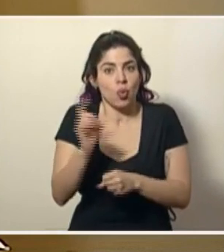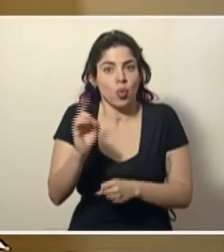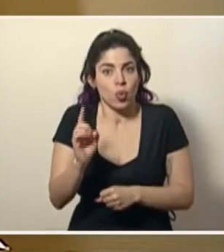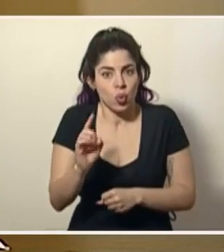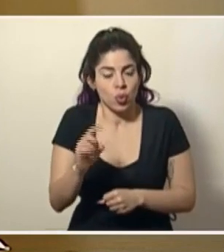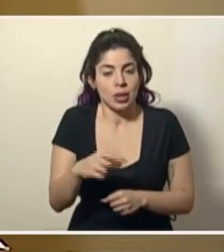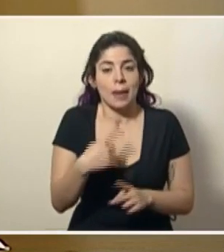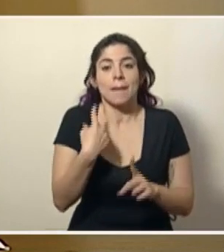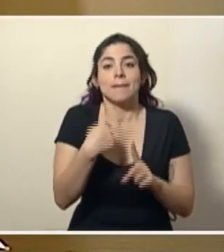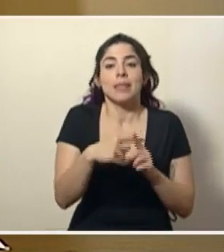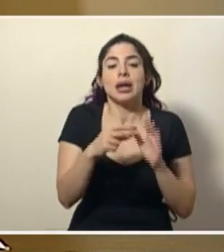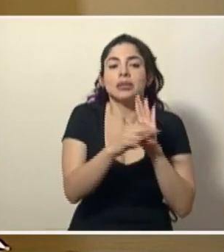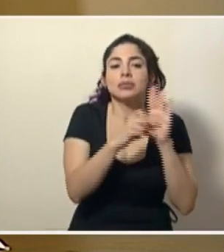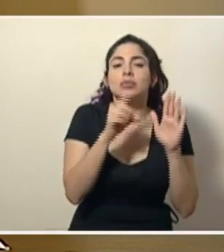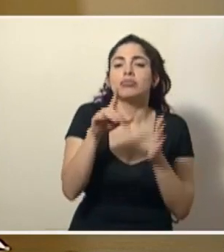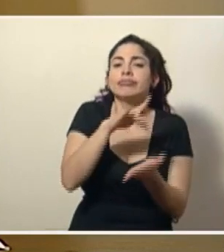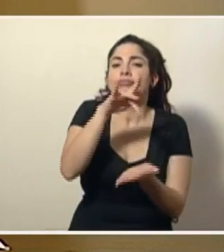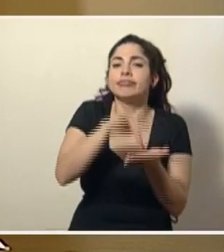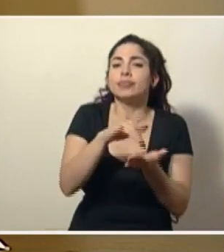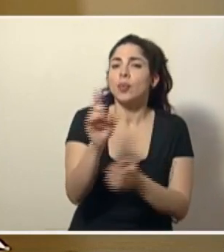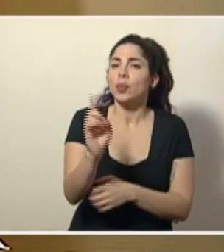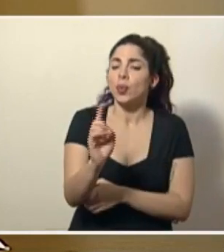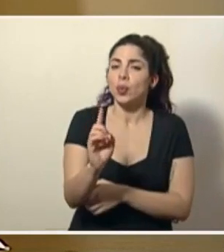por supuesto la ubicación,